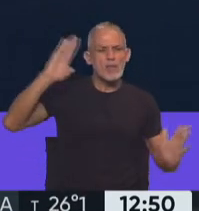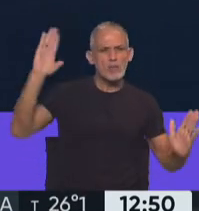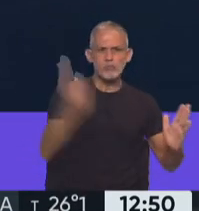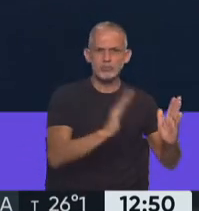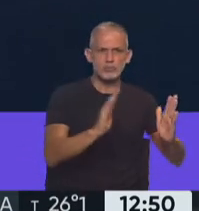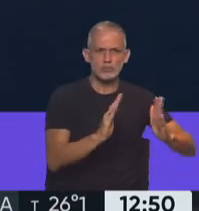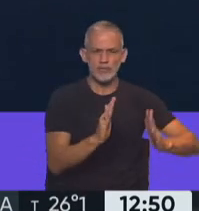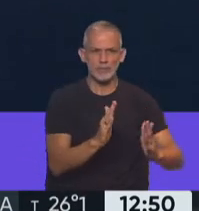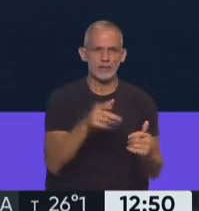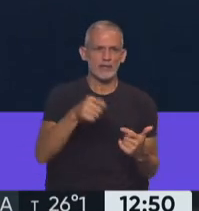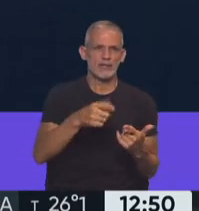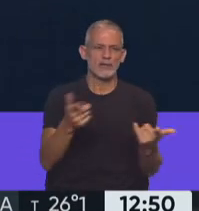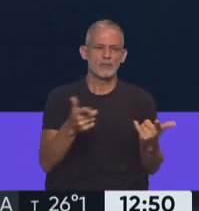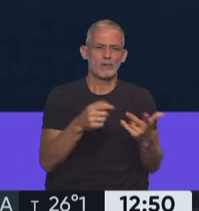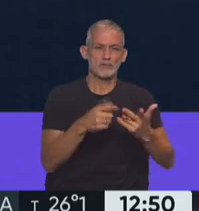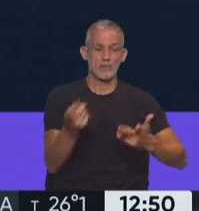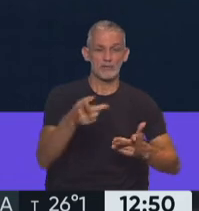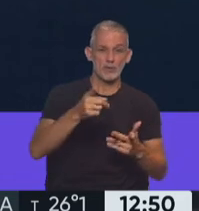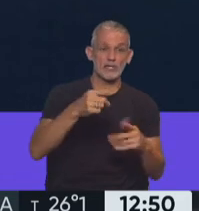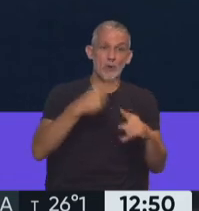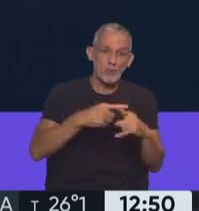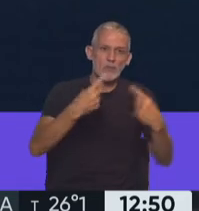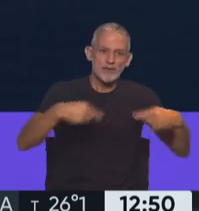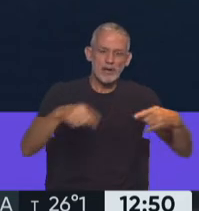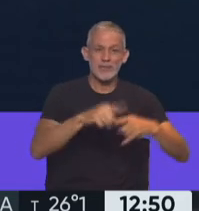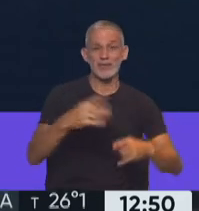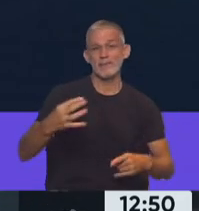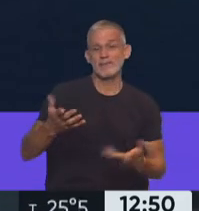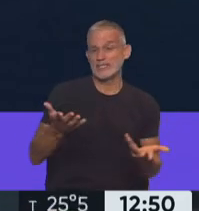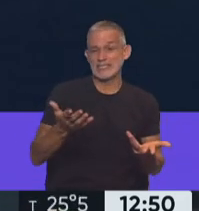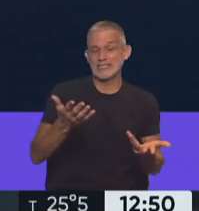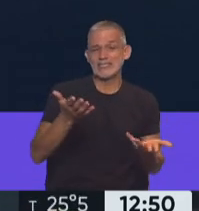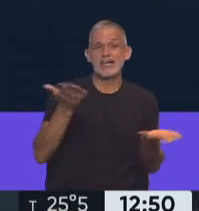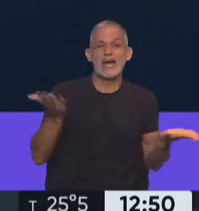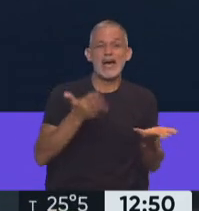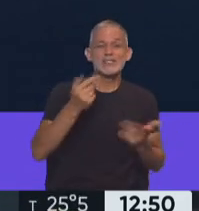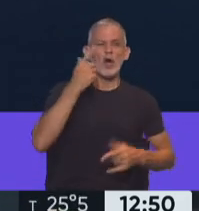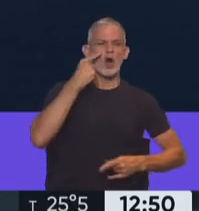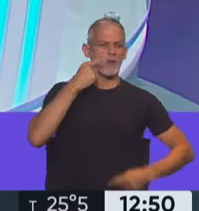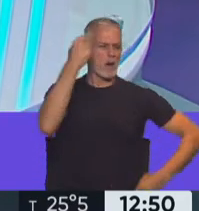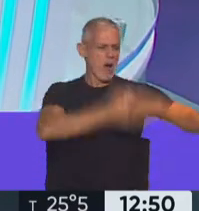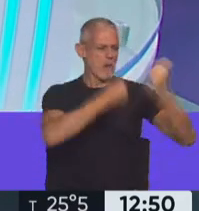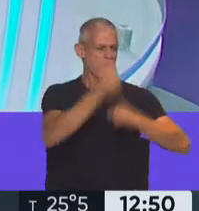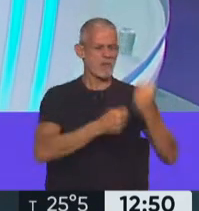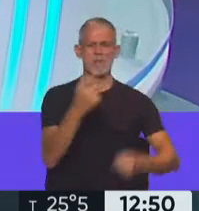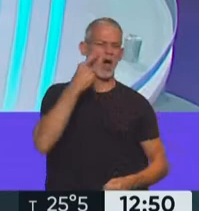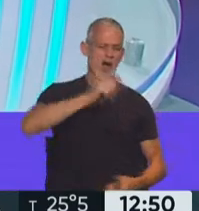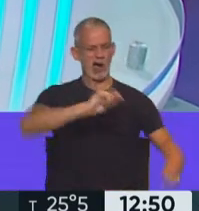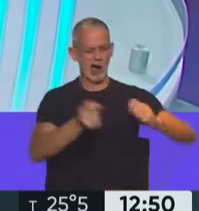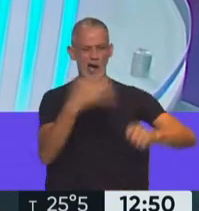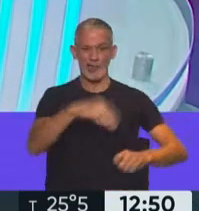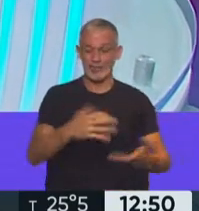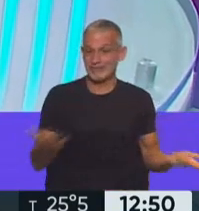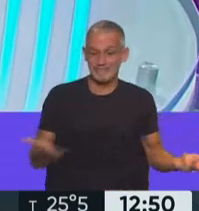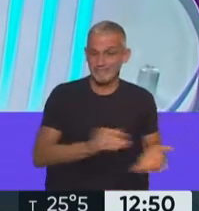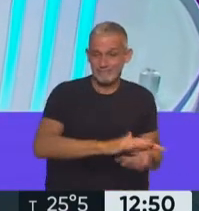las chicas trans travesti precisamente por todo esto que ella relataba no hablaba de se hace hombre a los golpes y además cuando